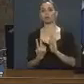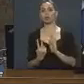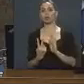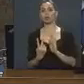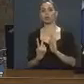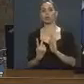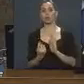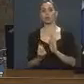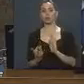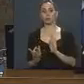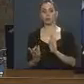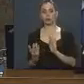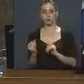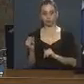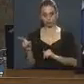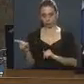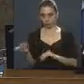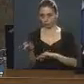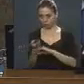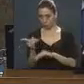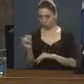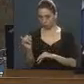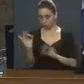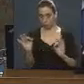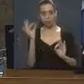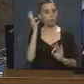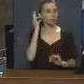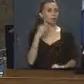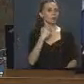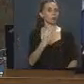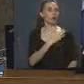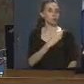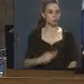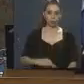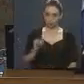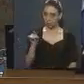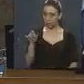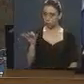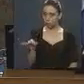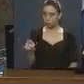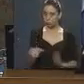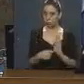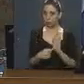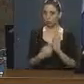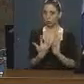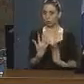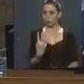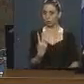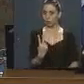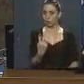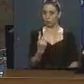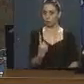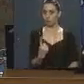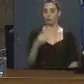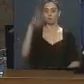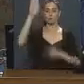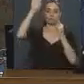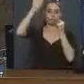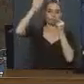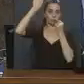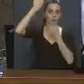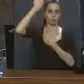Sí, solicitar exactamente, así es, sí, eso es, es el 52º número 1. Presidente,